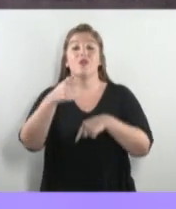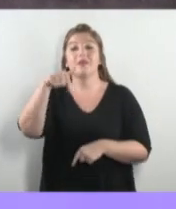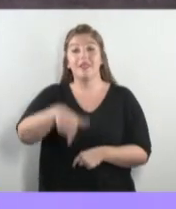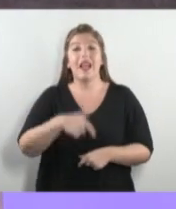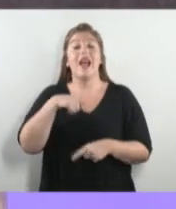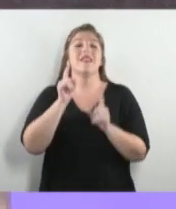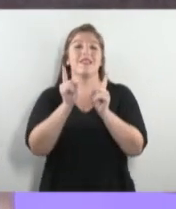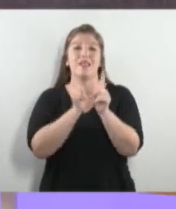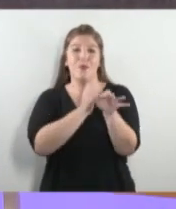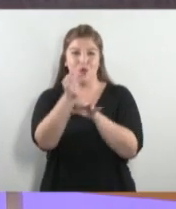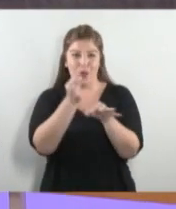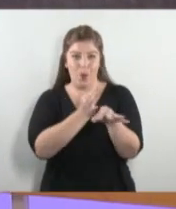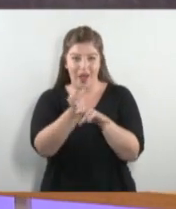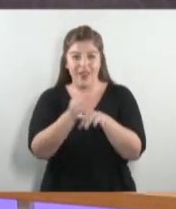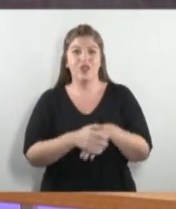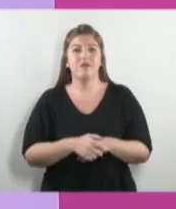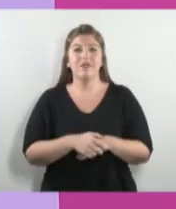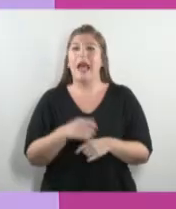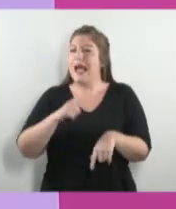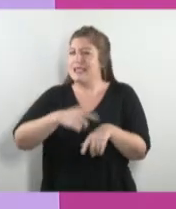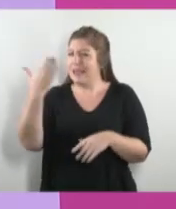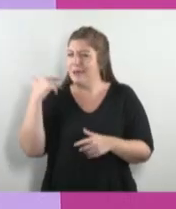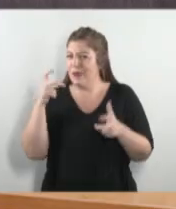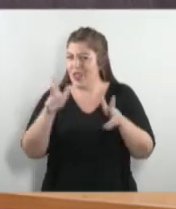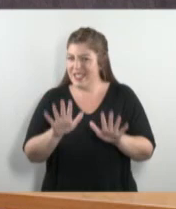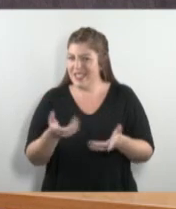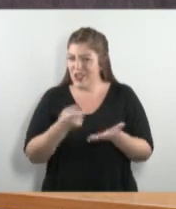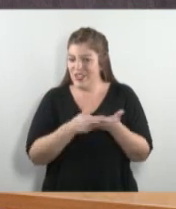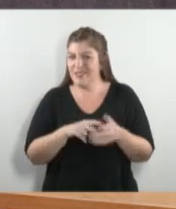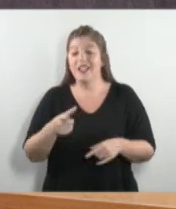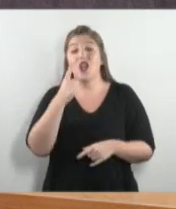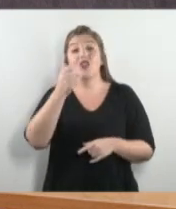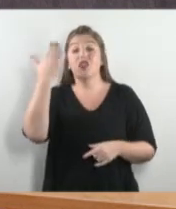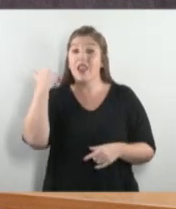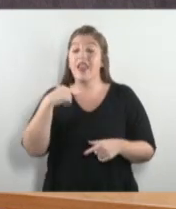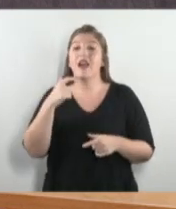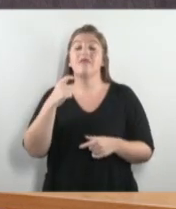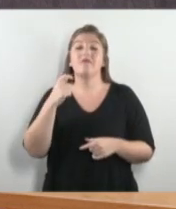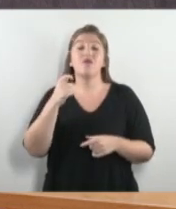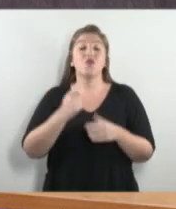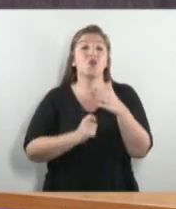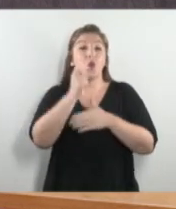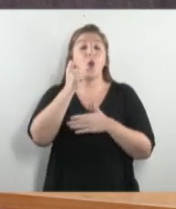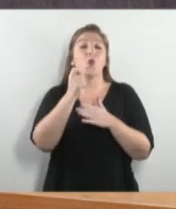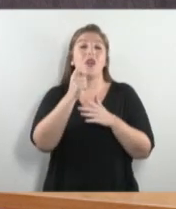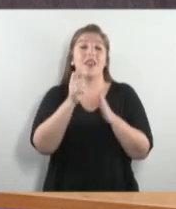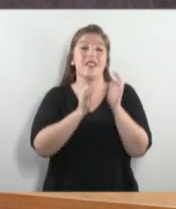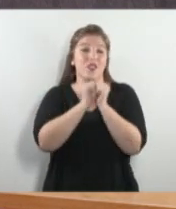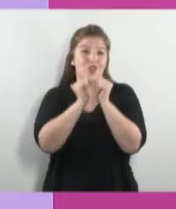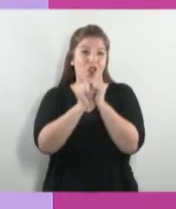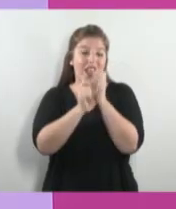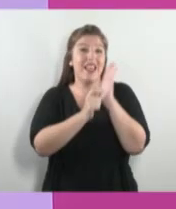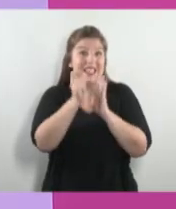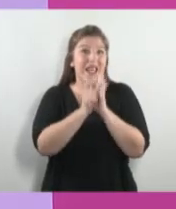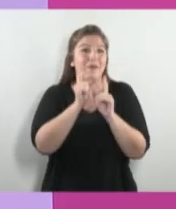Seguimos educando. Hacía mucho que no decía esto. ¿En serio? Sí. La otra vez subí una historia a Instagram con ese pedacito. Seguimos, seguimos.